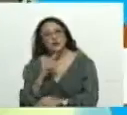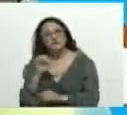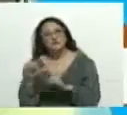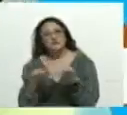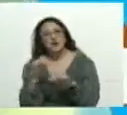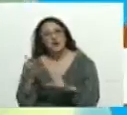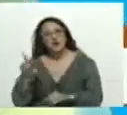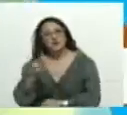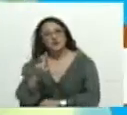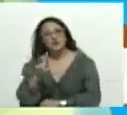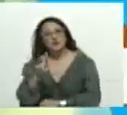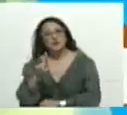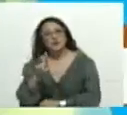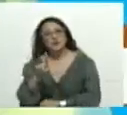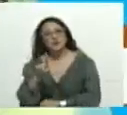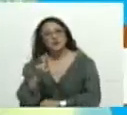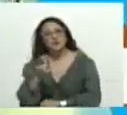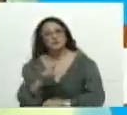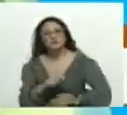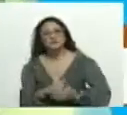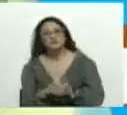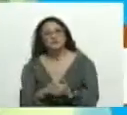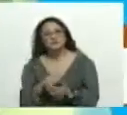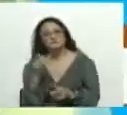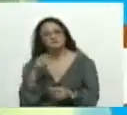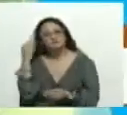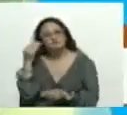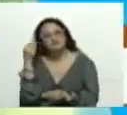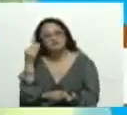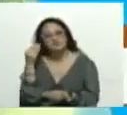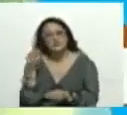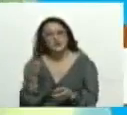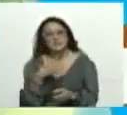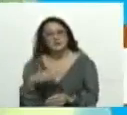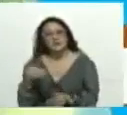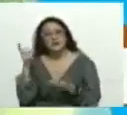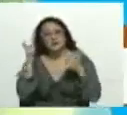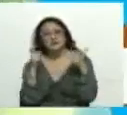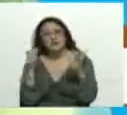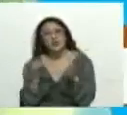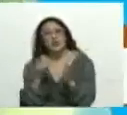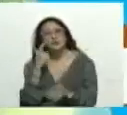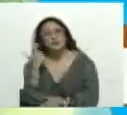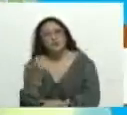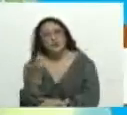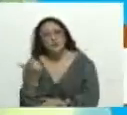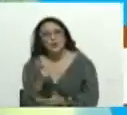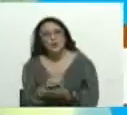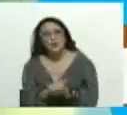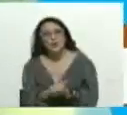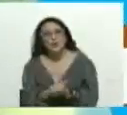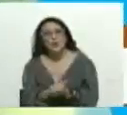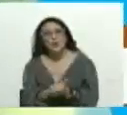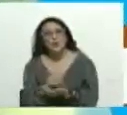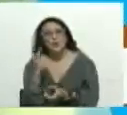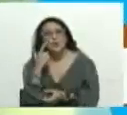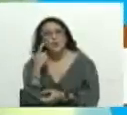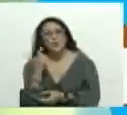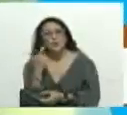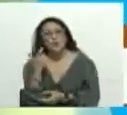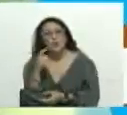Farruco comandante Reyes reyes que está por allá que pensaron tanto con el con el presidente Chávez dónde lo buscó lo buscó en la